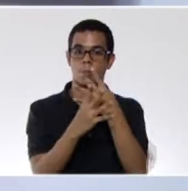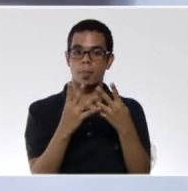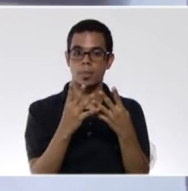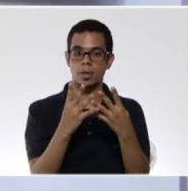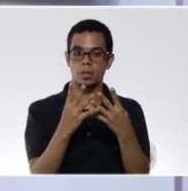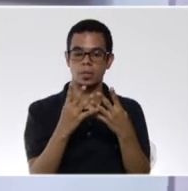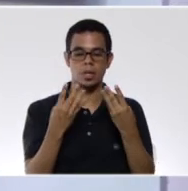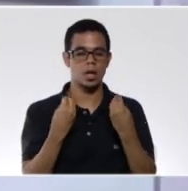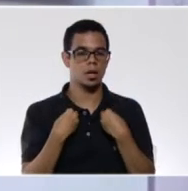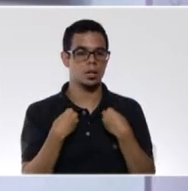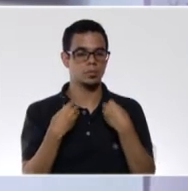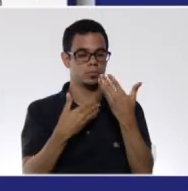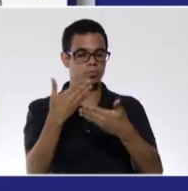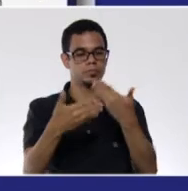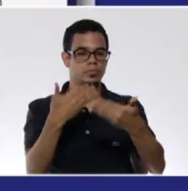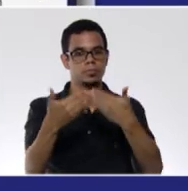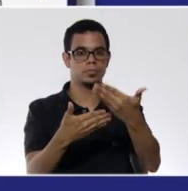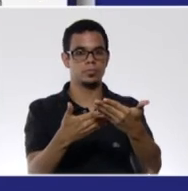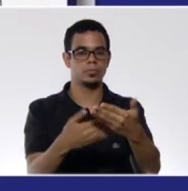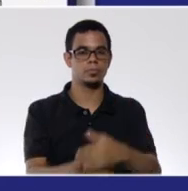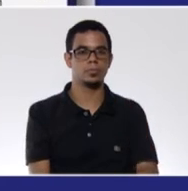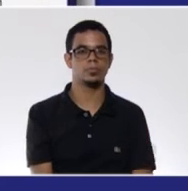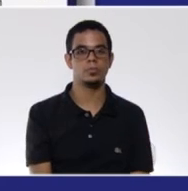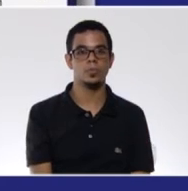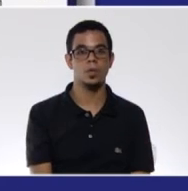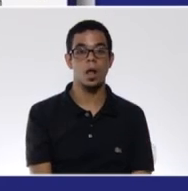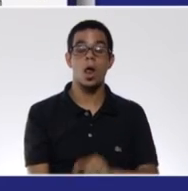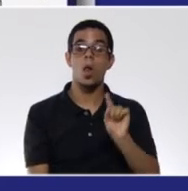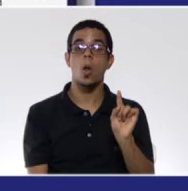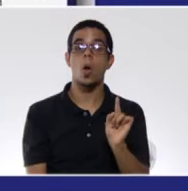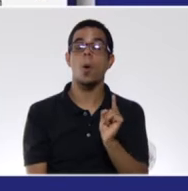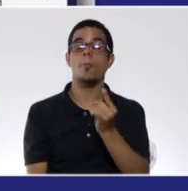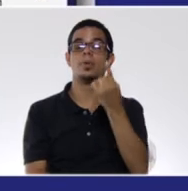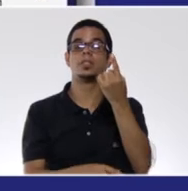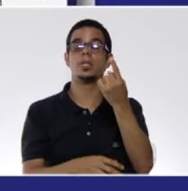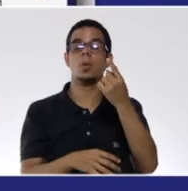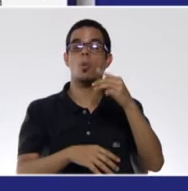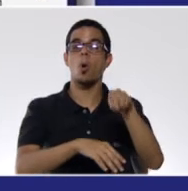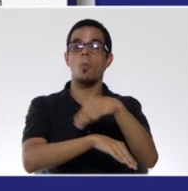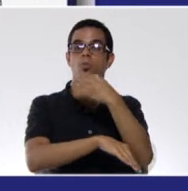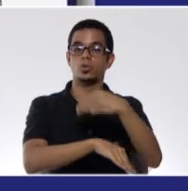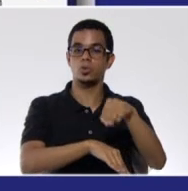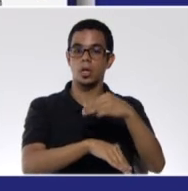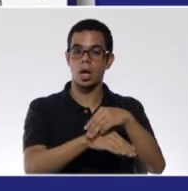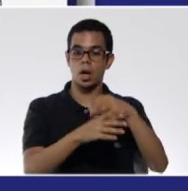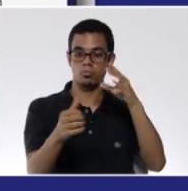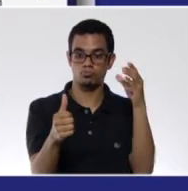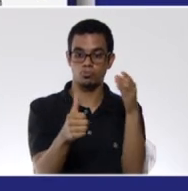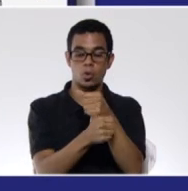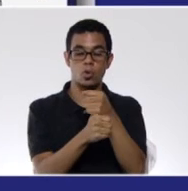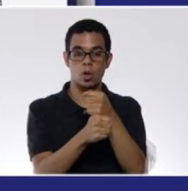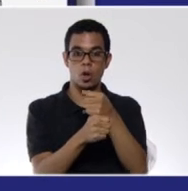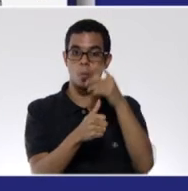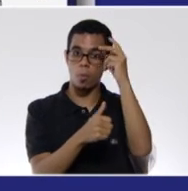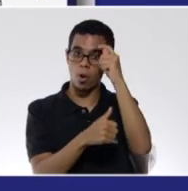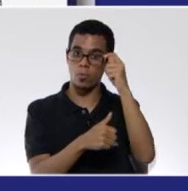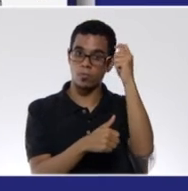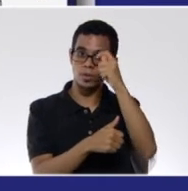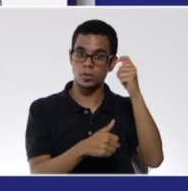la cotidianidad. Los principios musicales descubiertos por Pitágoras hace más de 2500